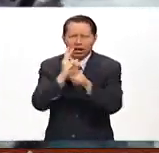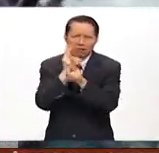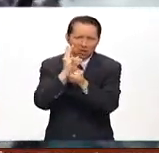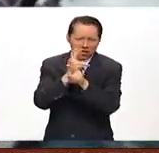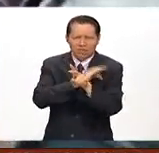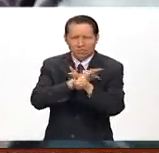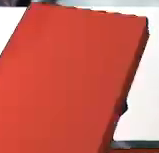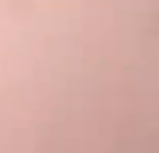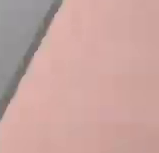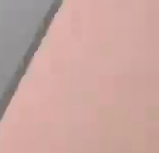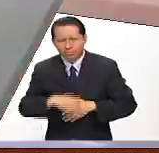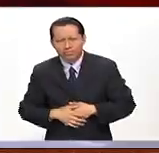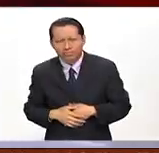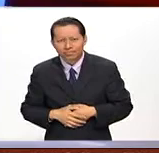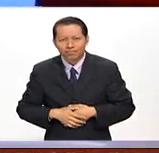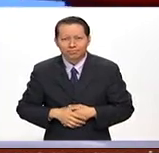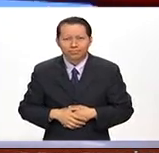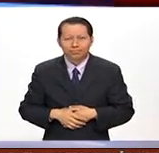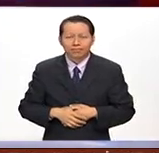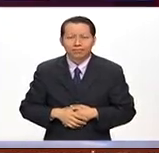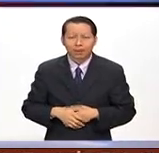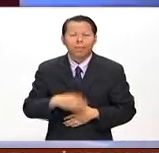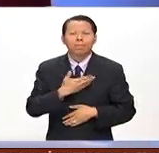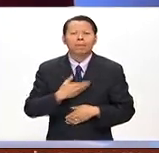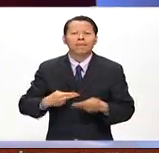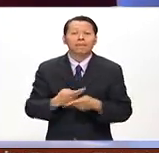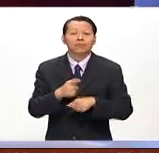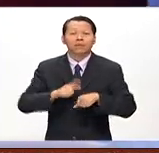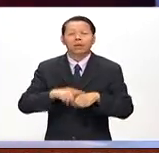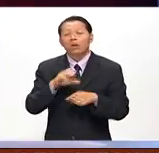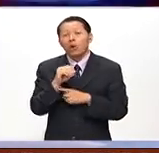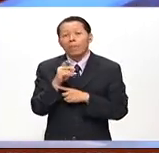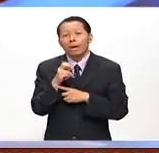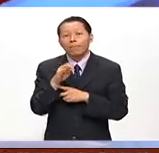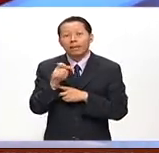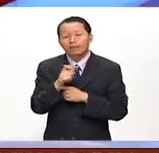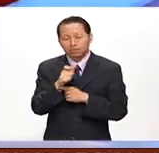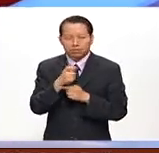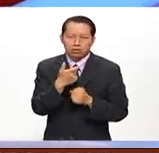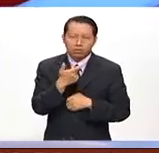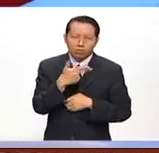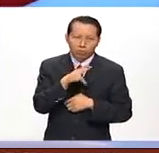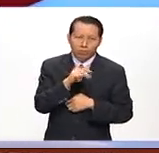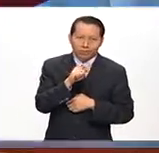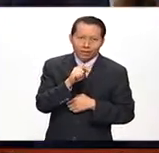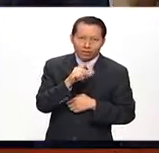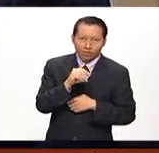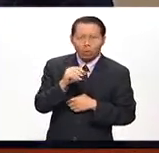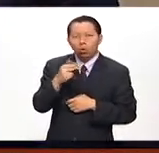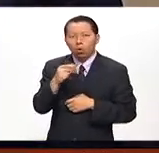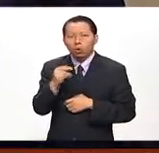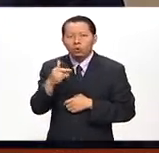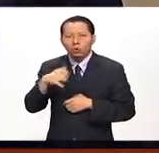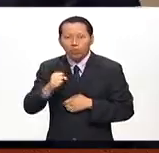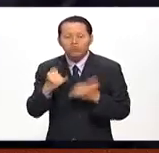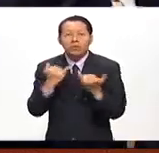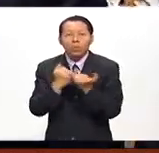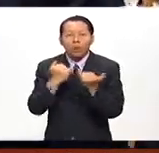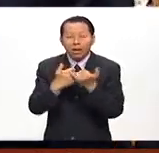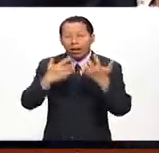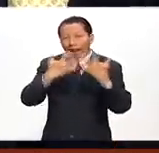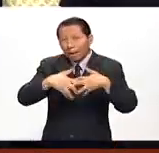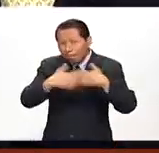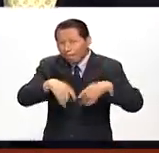camioneta. El presidente nacional de la Coparmex, Gustavo de Hoyos, junto con presidentes de centros empresariales de